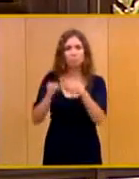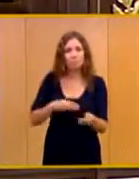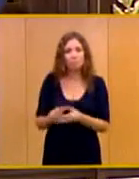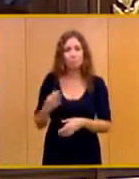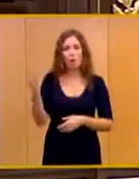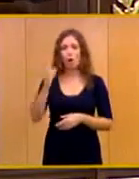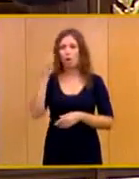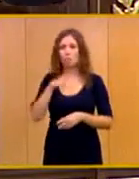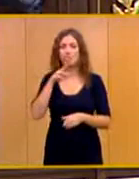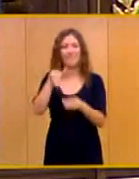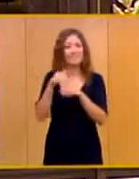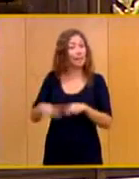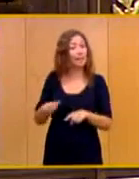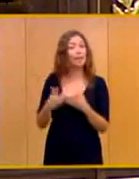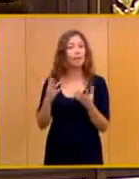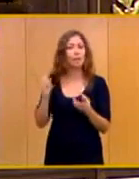electoral.